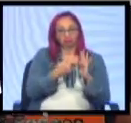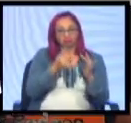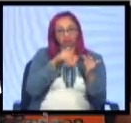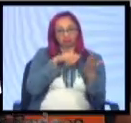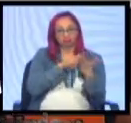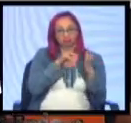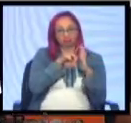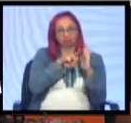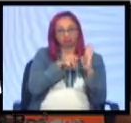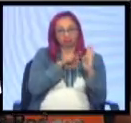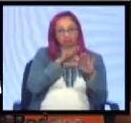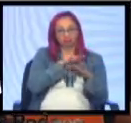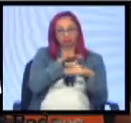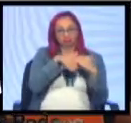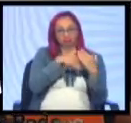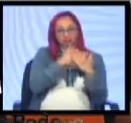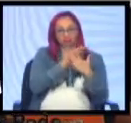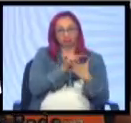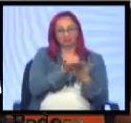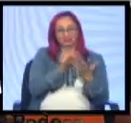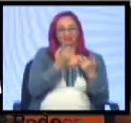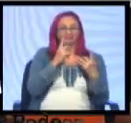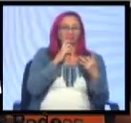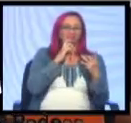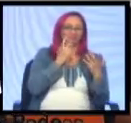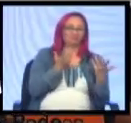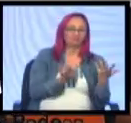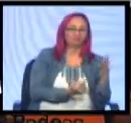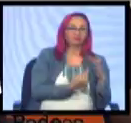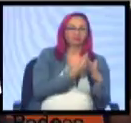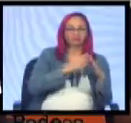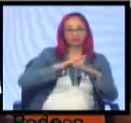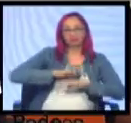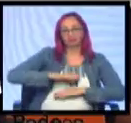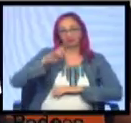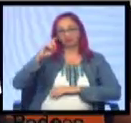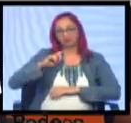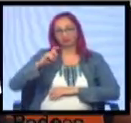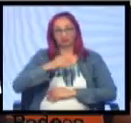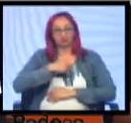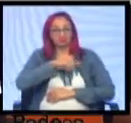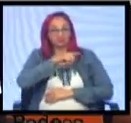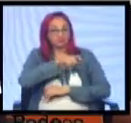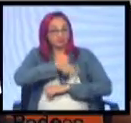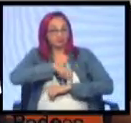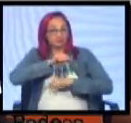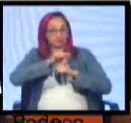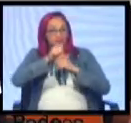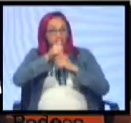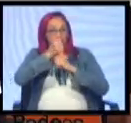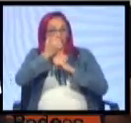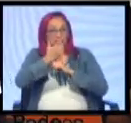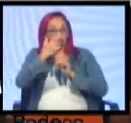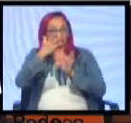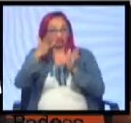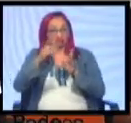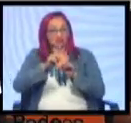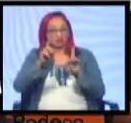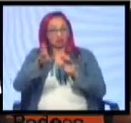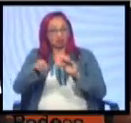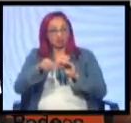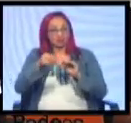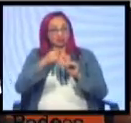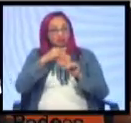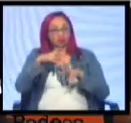una normativa totalmente obsoleta que no satisface la necesidad que tiene en este momento la sociedad costarricense, pero además